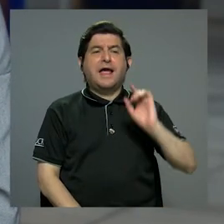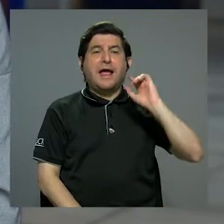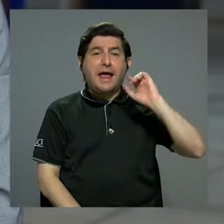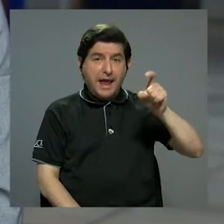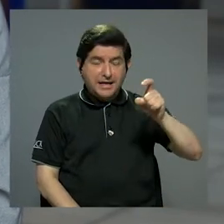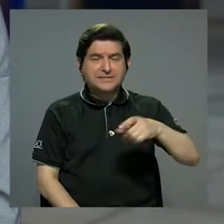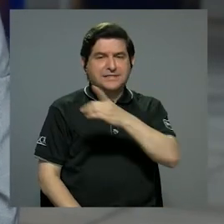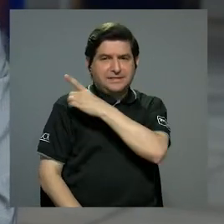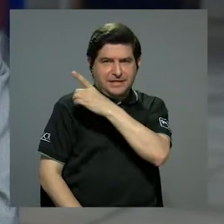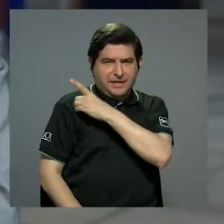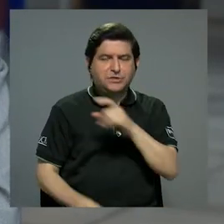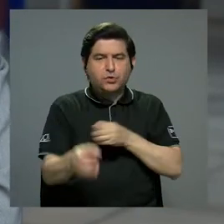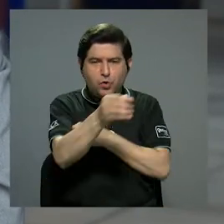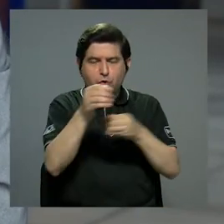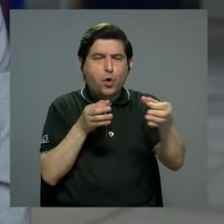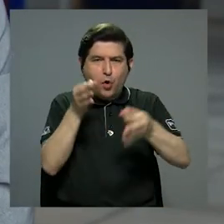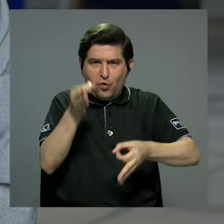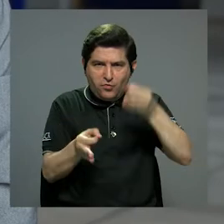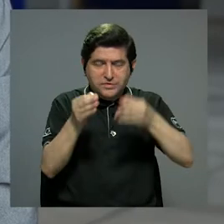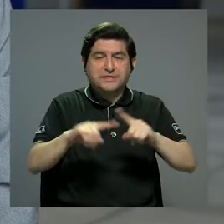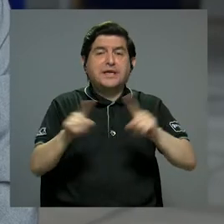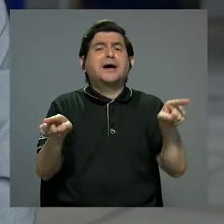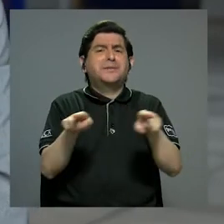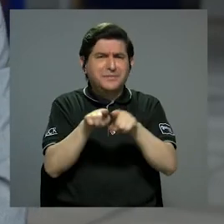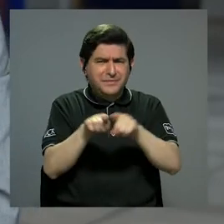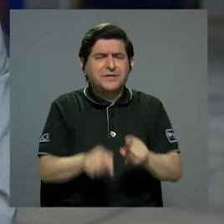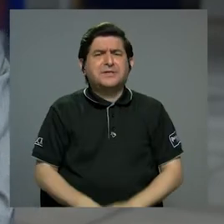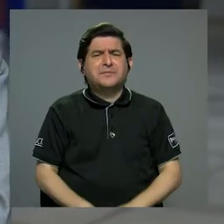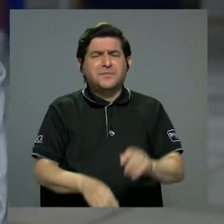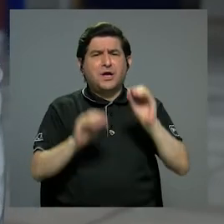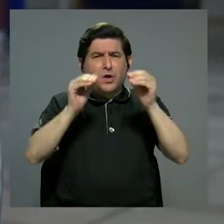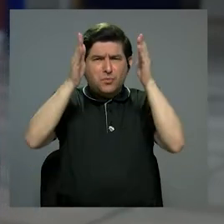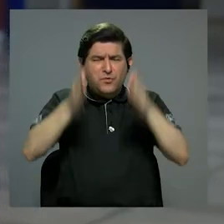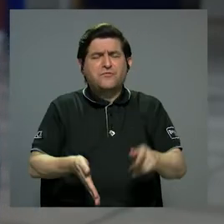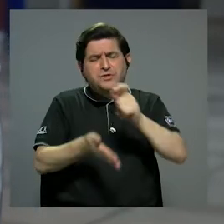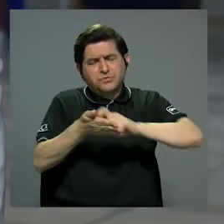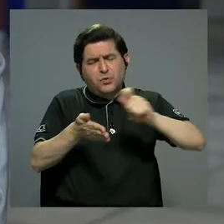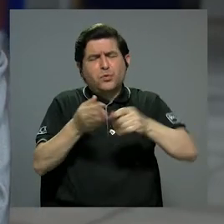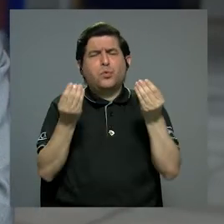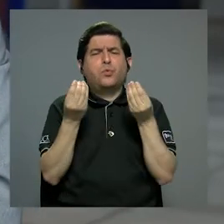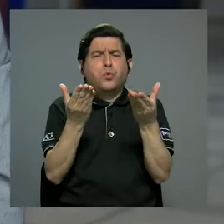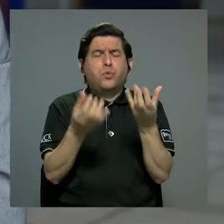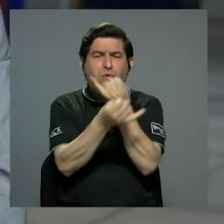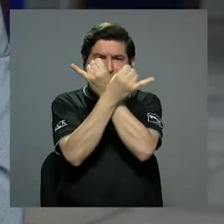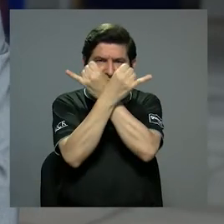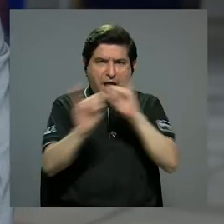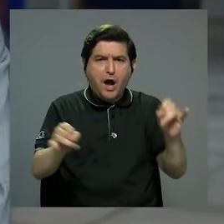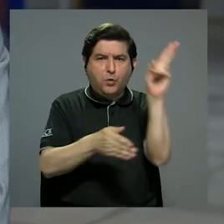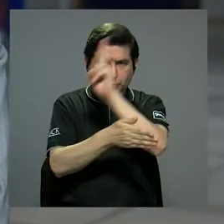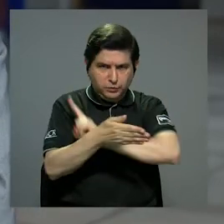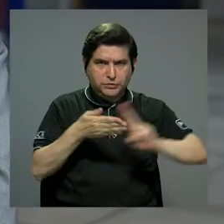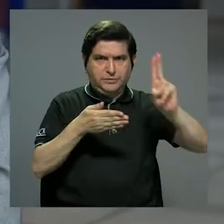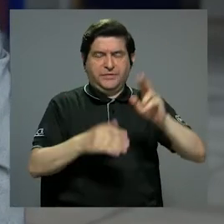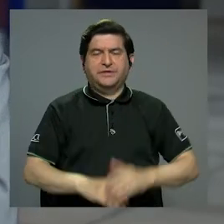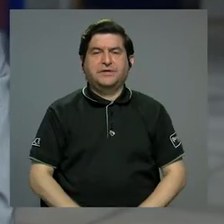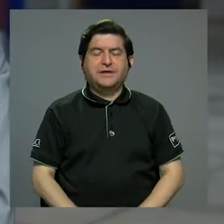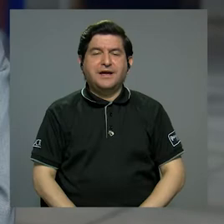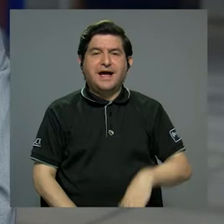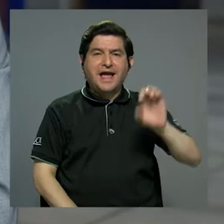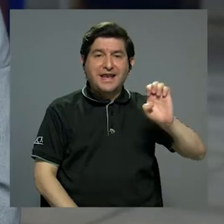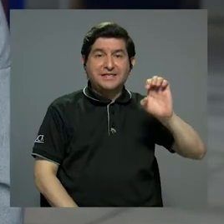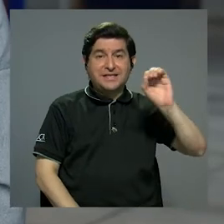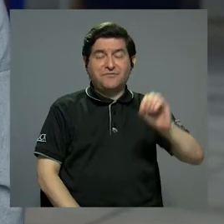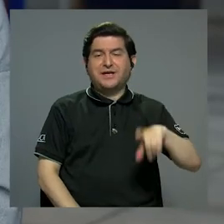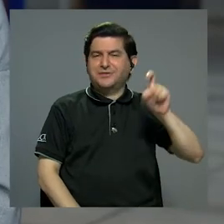director de la Oficina Jurídica, pero además es un académico que ha producido mucho sobre autonomía universitaria. Y Elizabeth Odio, que no